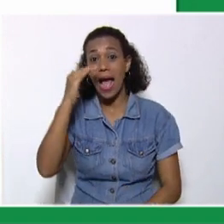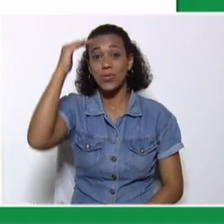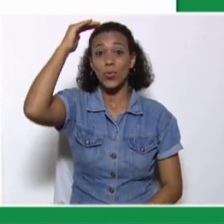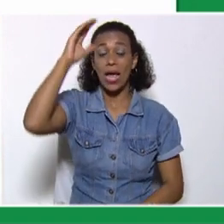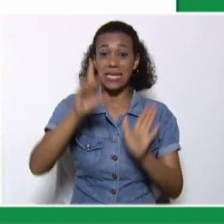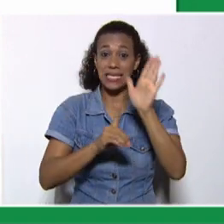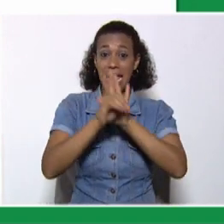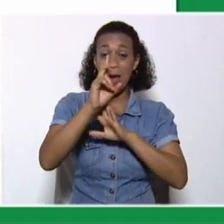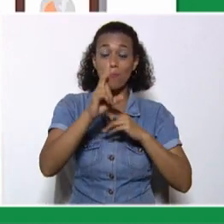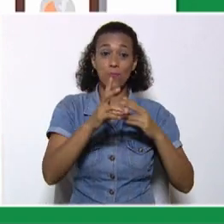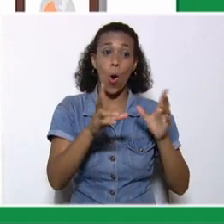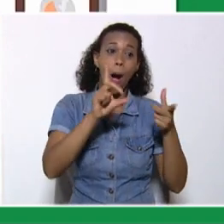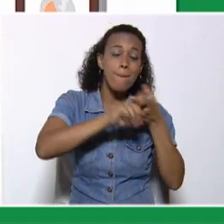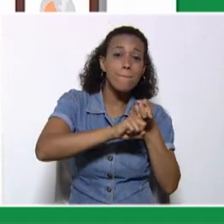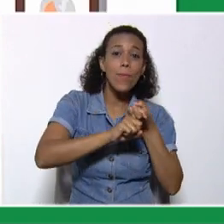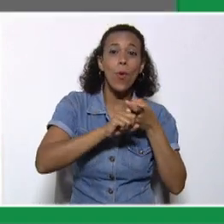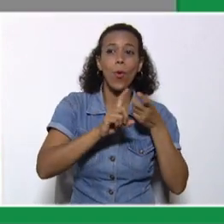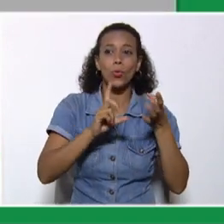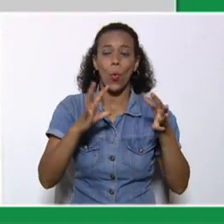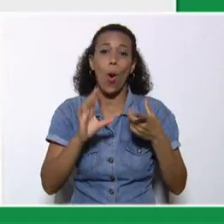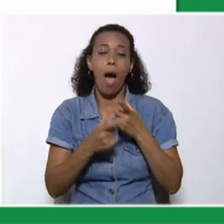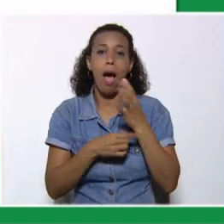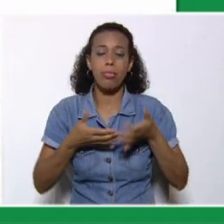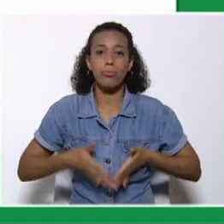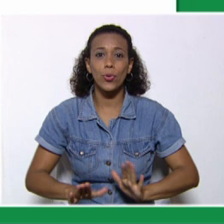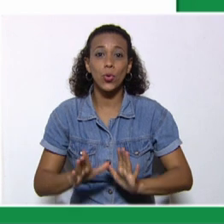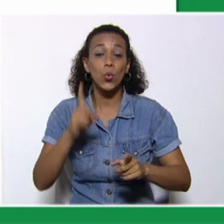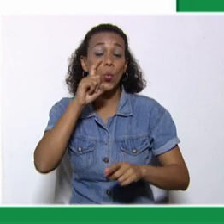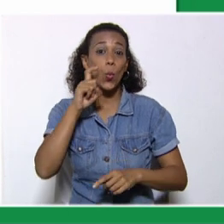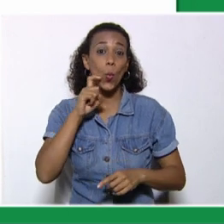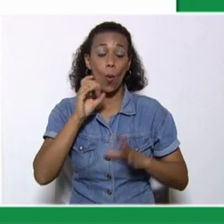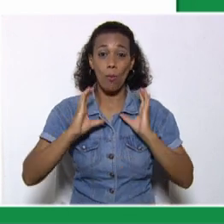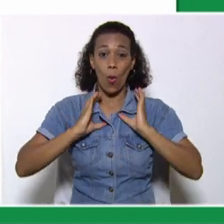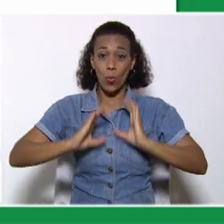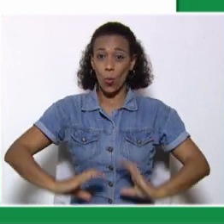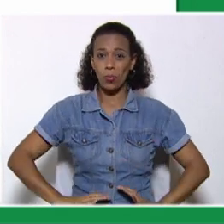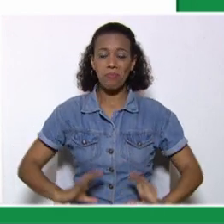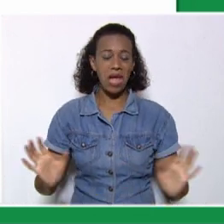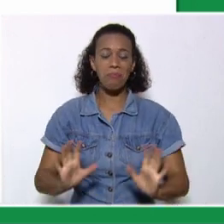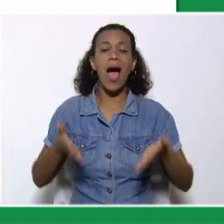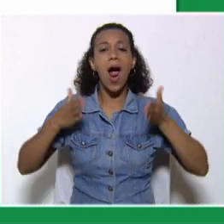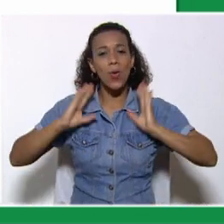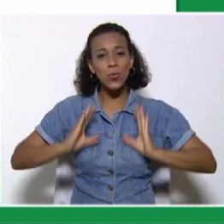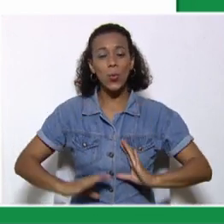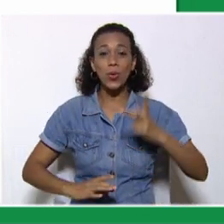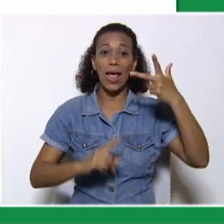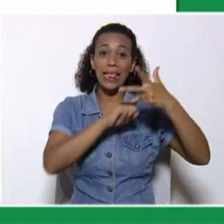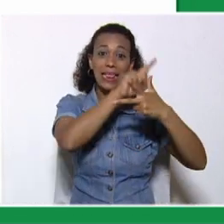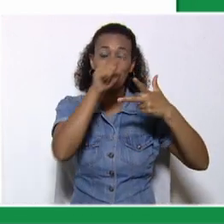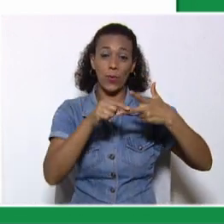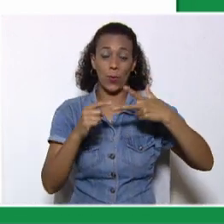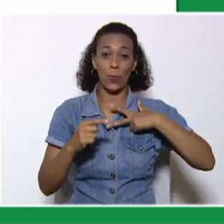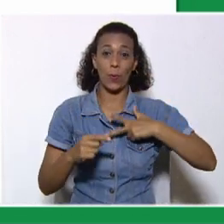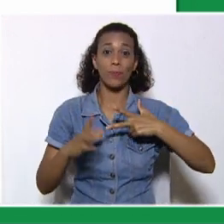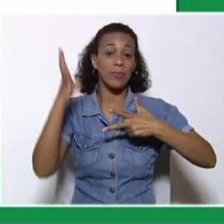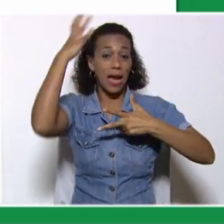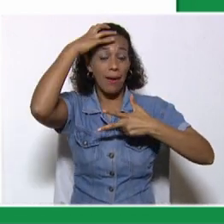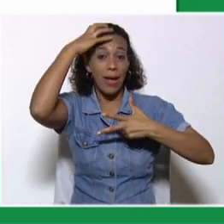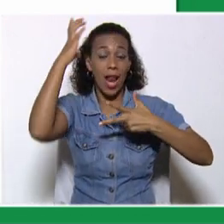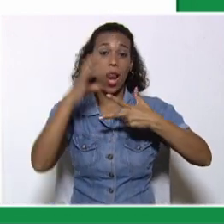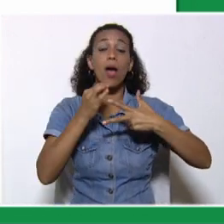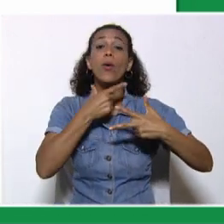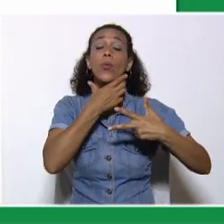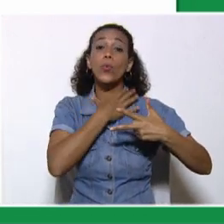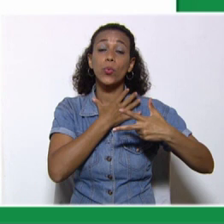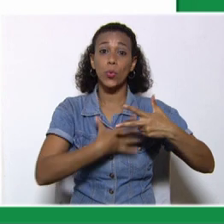crecemos, nos reproducimos y morimos. Nuestro cuerpo está constituido por tres partes principales: la